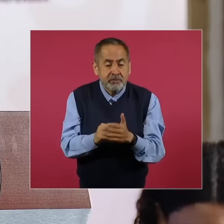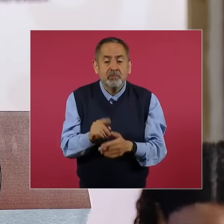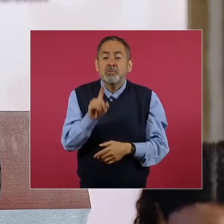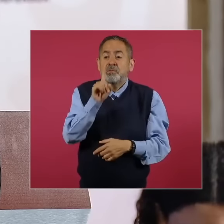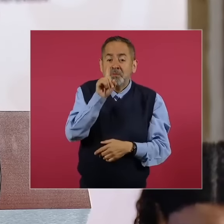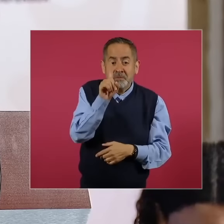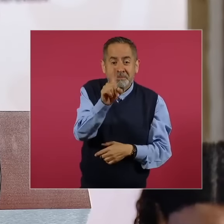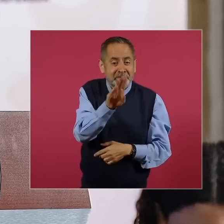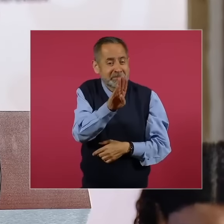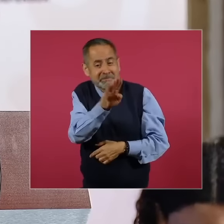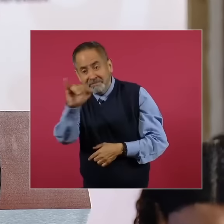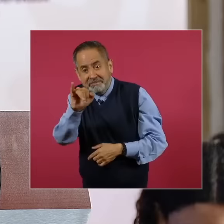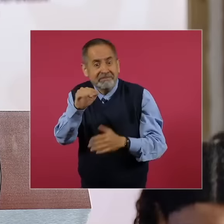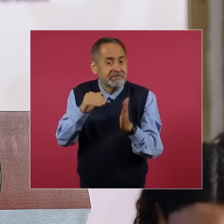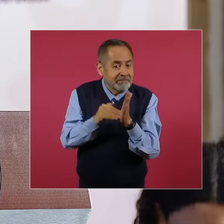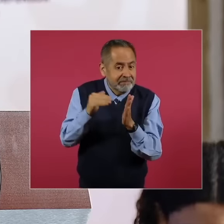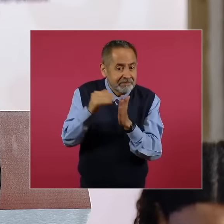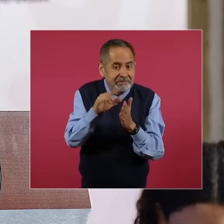1,500,000,000